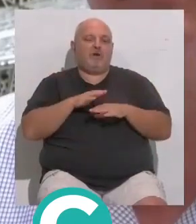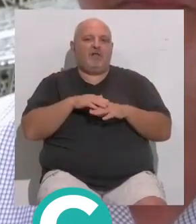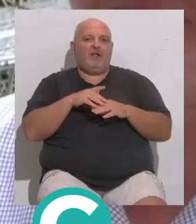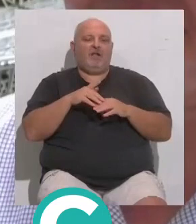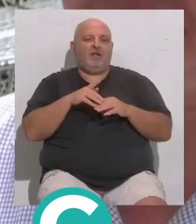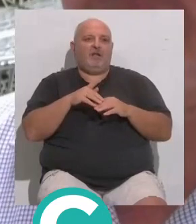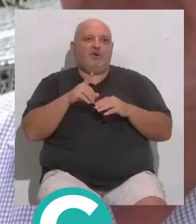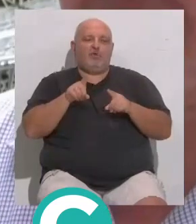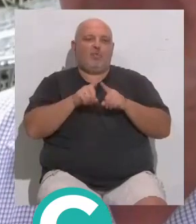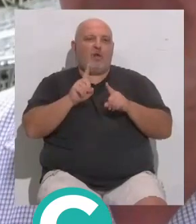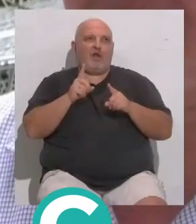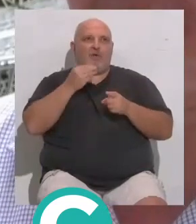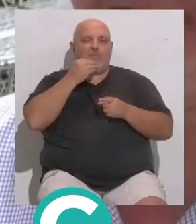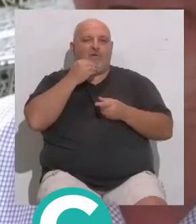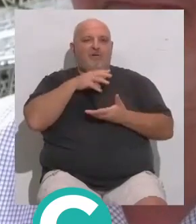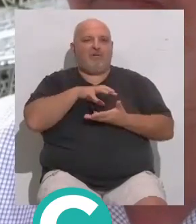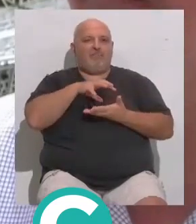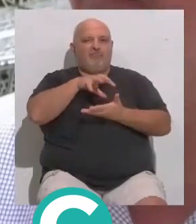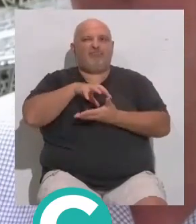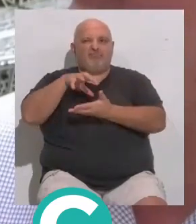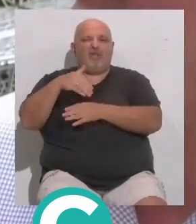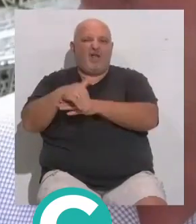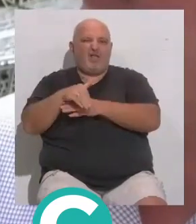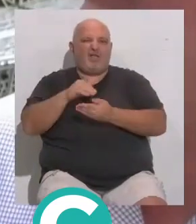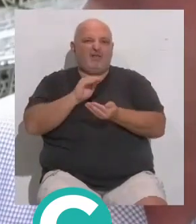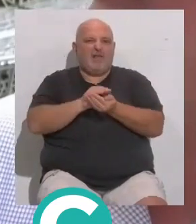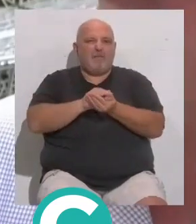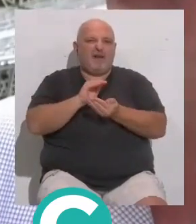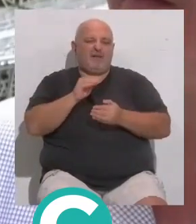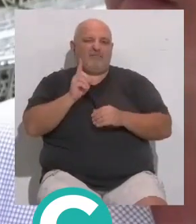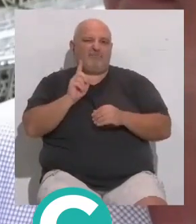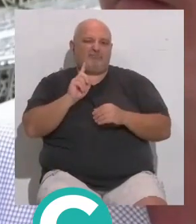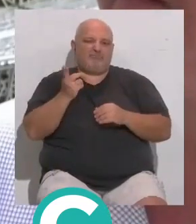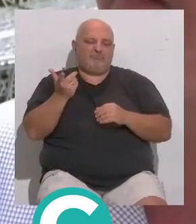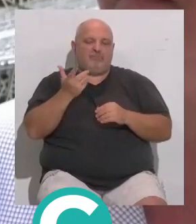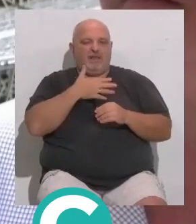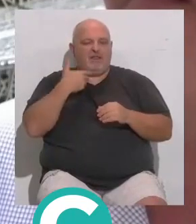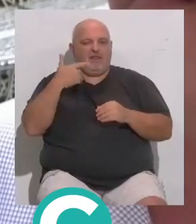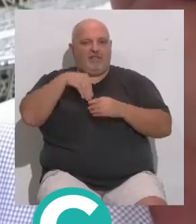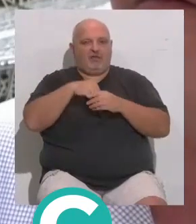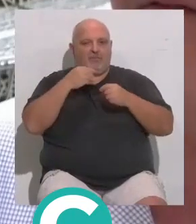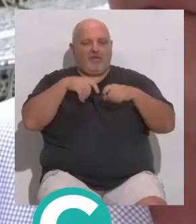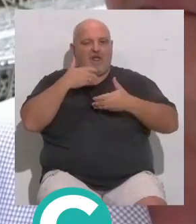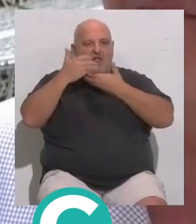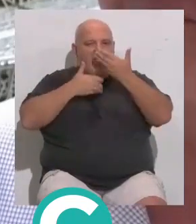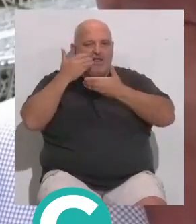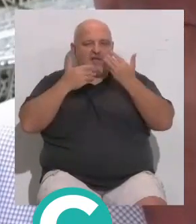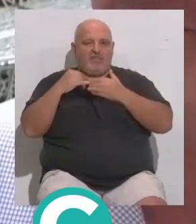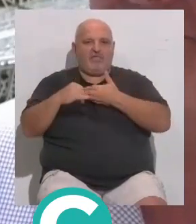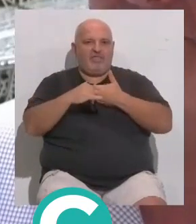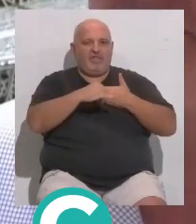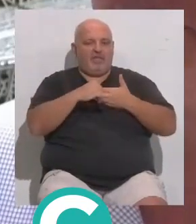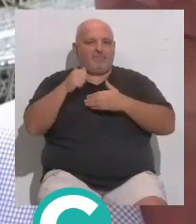no es igual dar de comer en la calle con tapes que tenerlos dentro en el comedor, que el calor es distinto, un